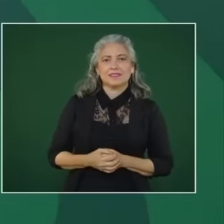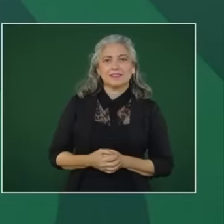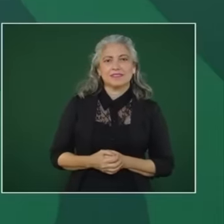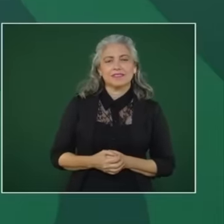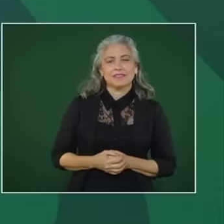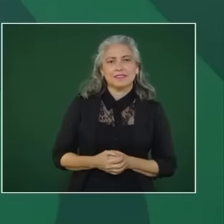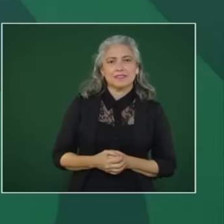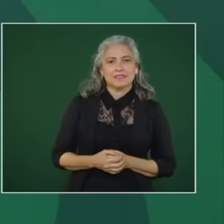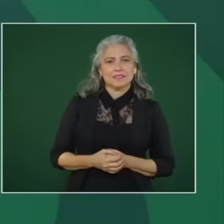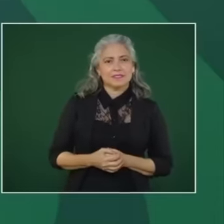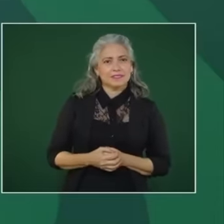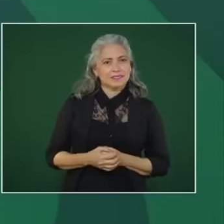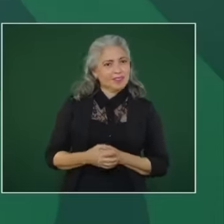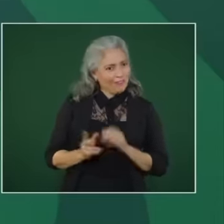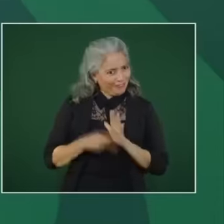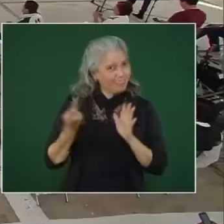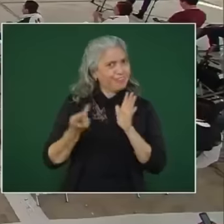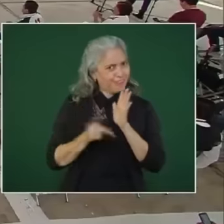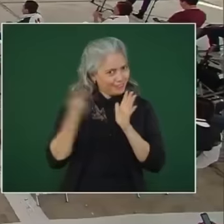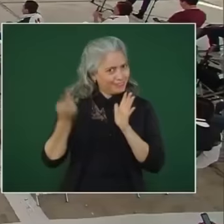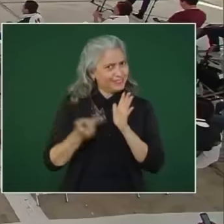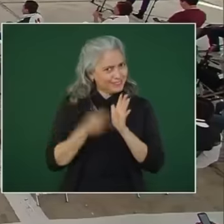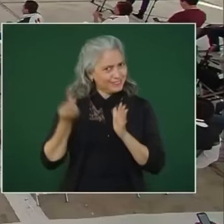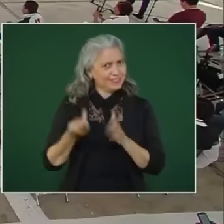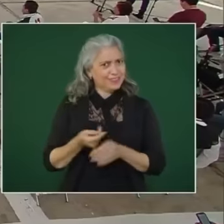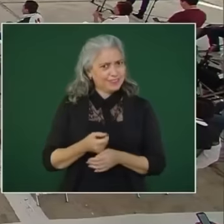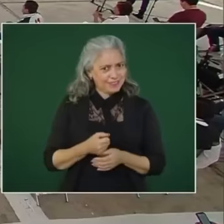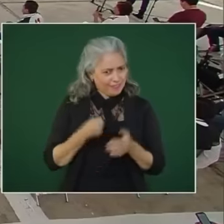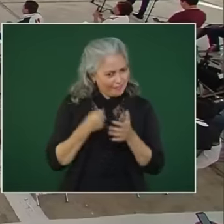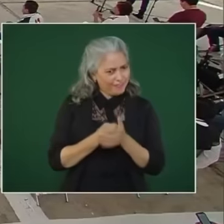y seguido.